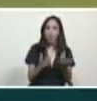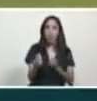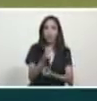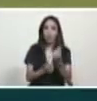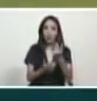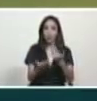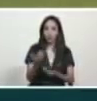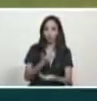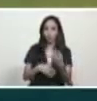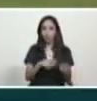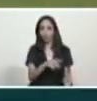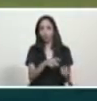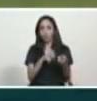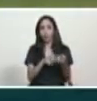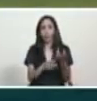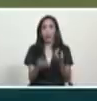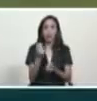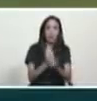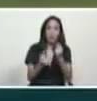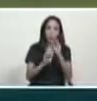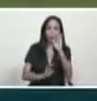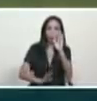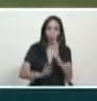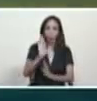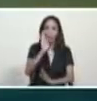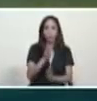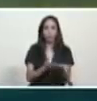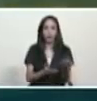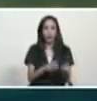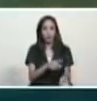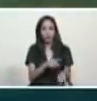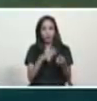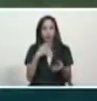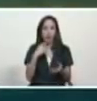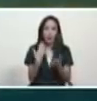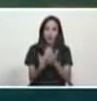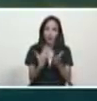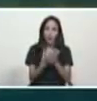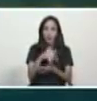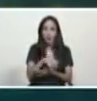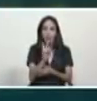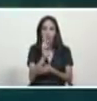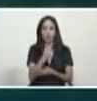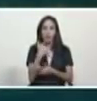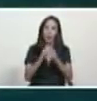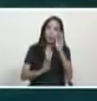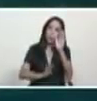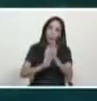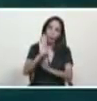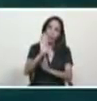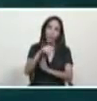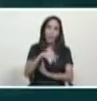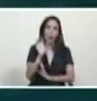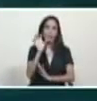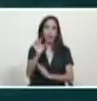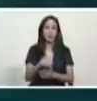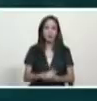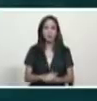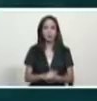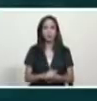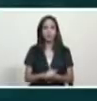inversiones para que esas inversiones se conviertan en riqueza real para Venezuela y desarrollo para nuestra